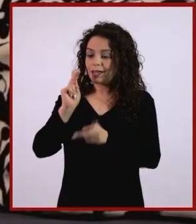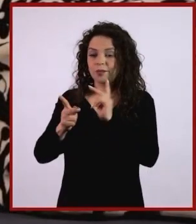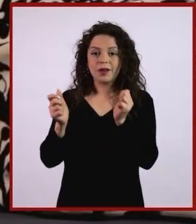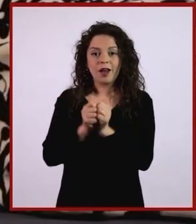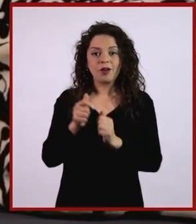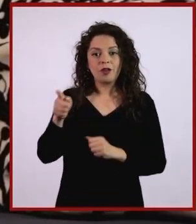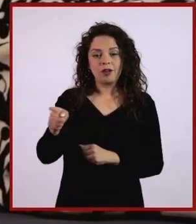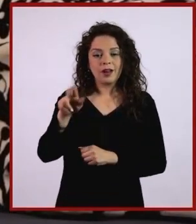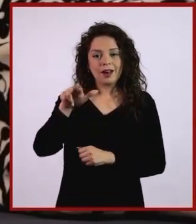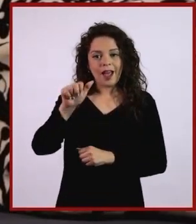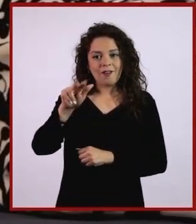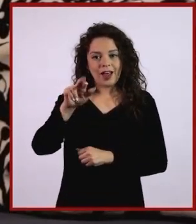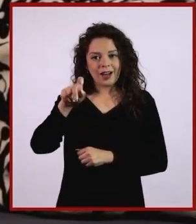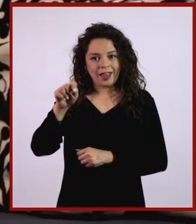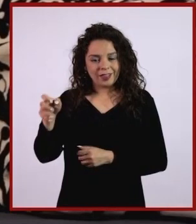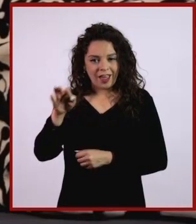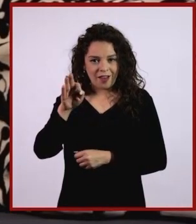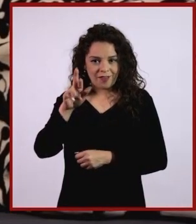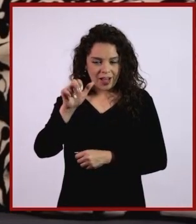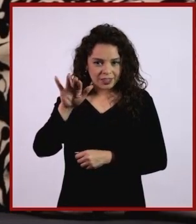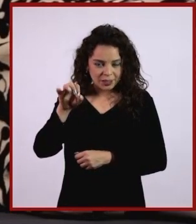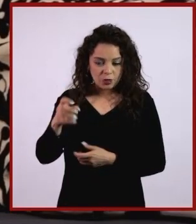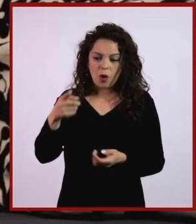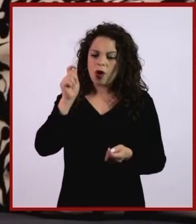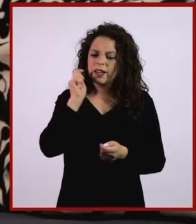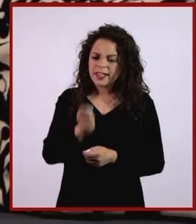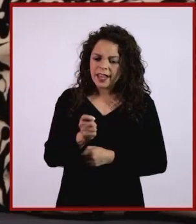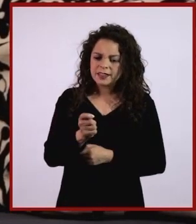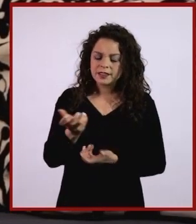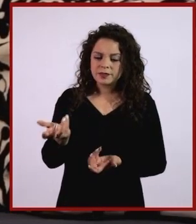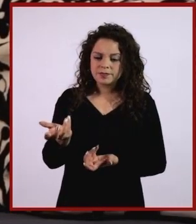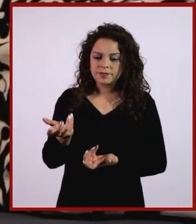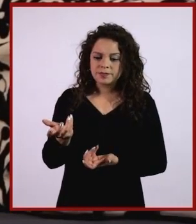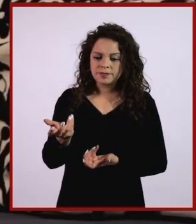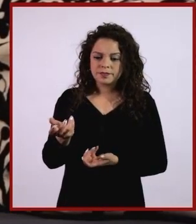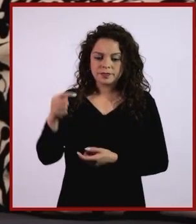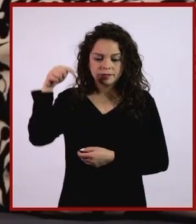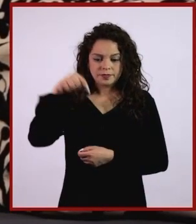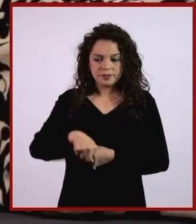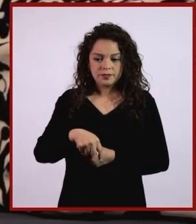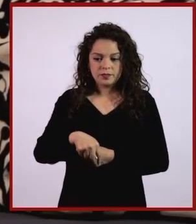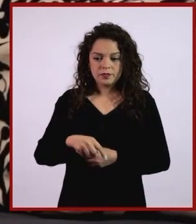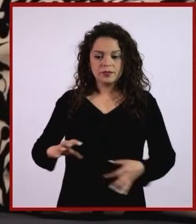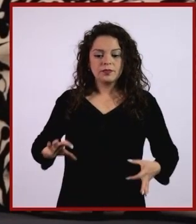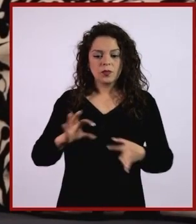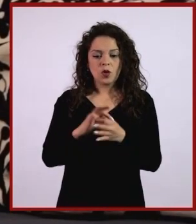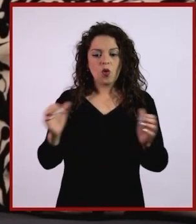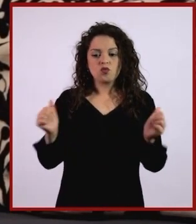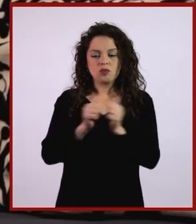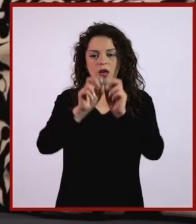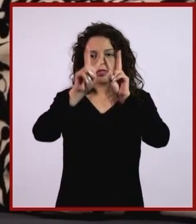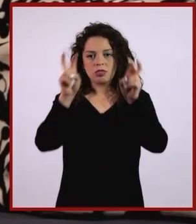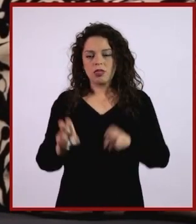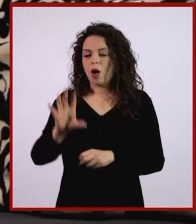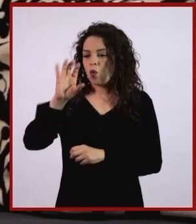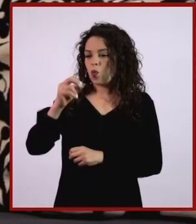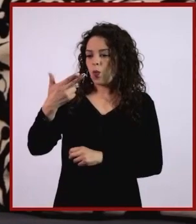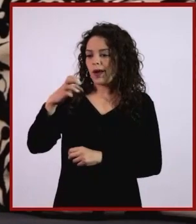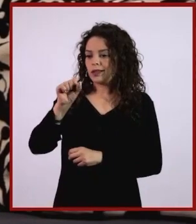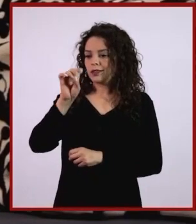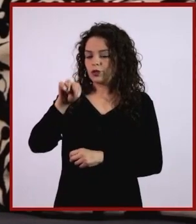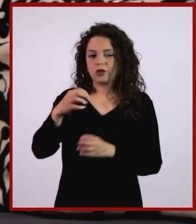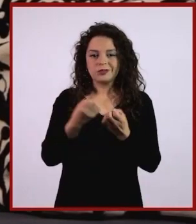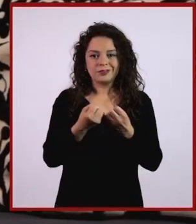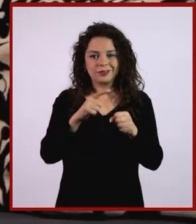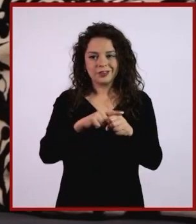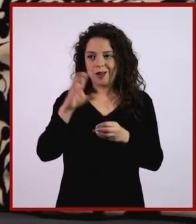Federico Navarrete para tener una mejor perspectiva sobre el panorama en México en lo que respecta a cohesión social. Gracias,